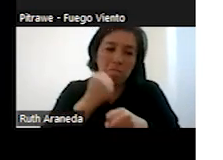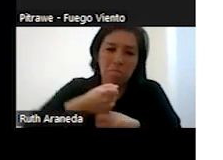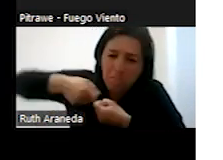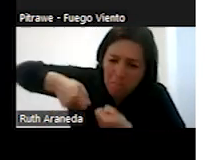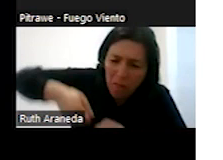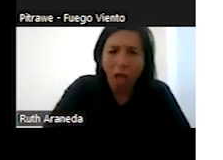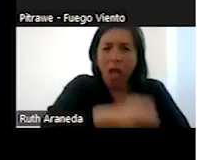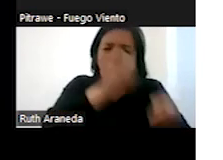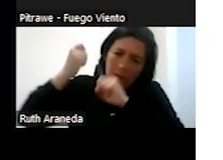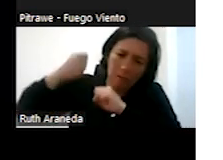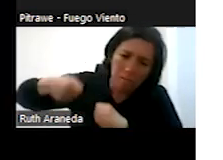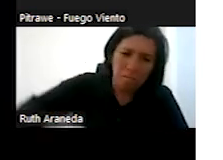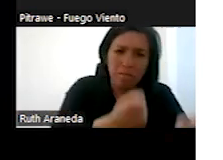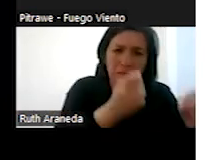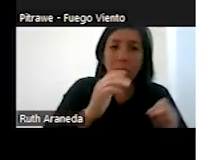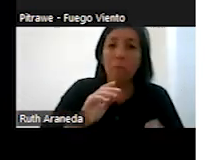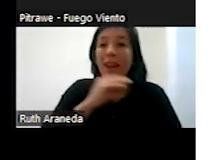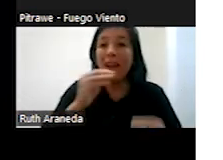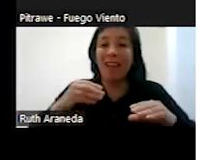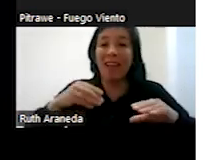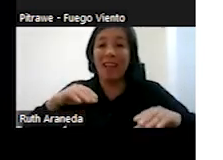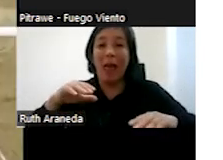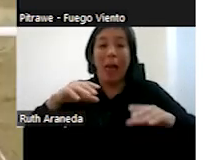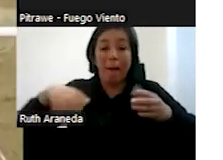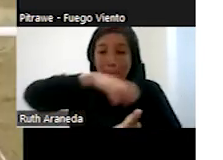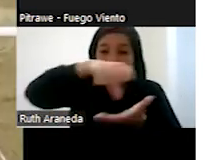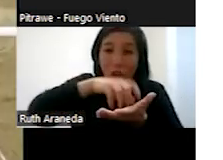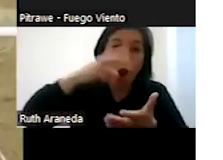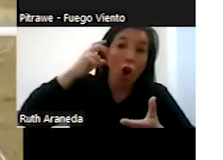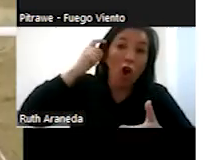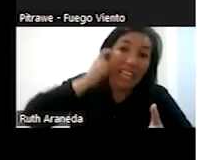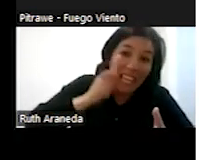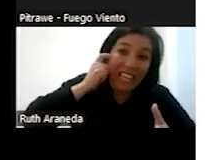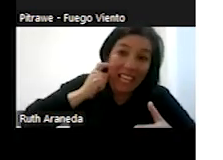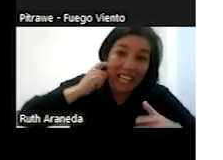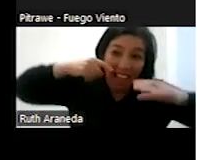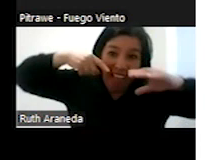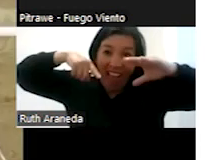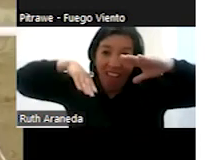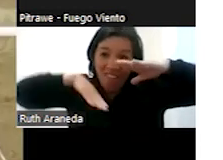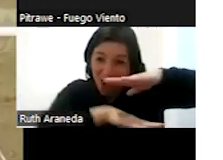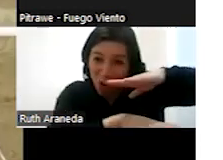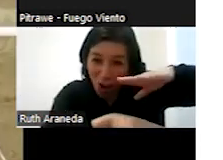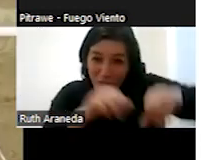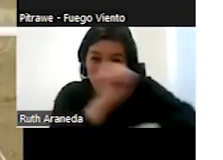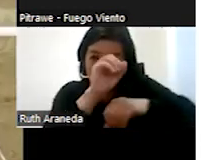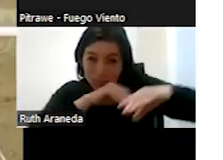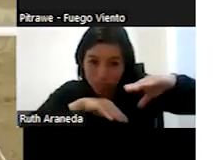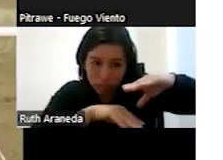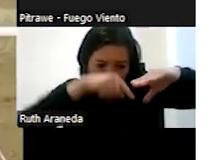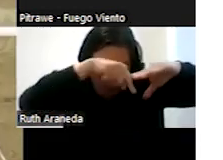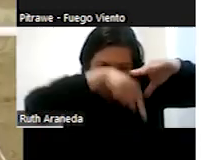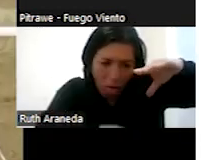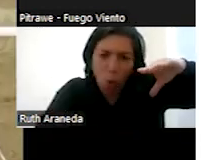este terreno para los estacionamientos en la Plaza O'Higgins, al lado del Congreso. O sea, hay más de 200 pozos santiagueños abiertos ahí. Y de pronto más abajo